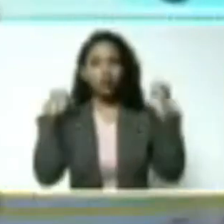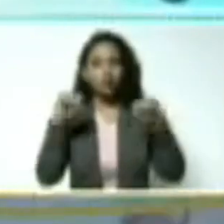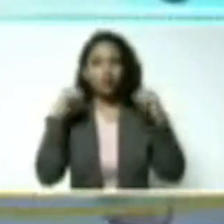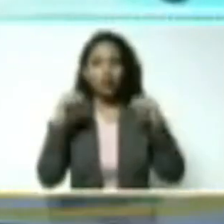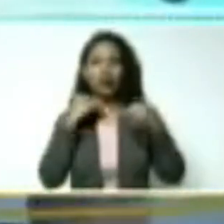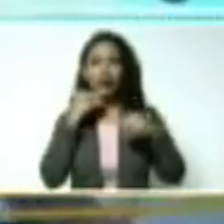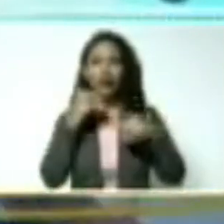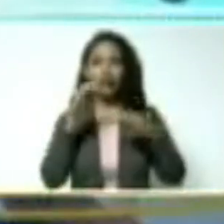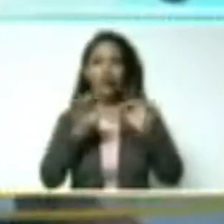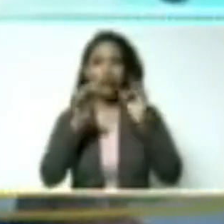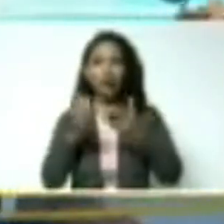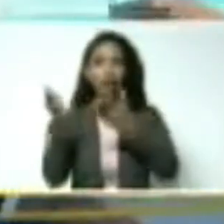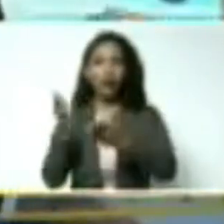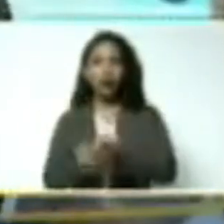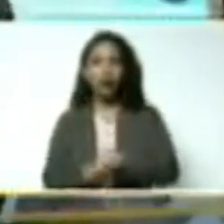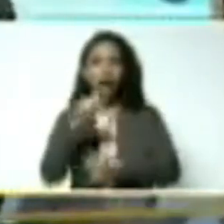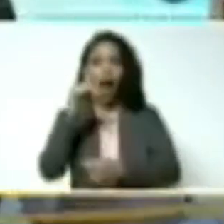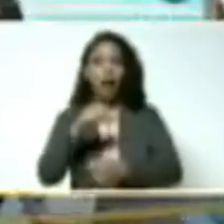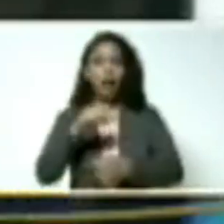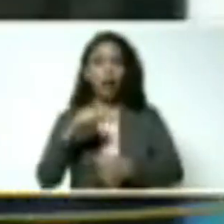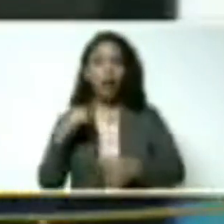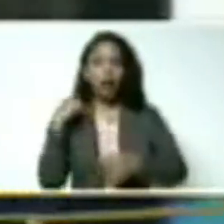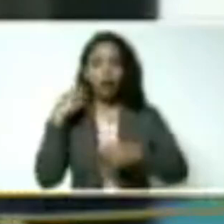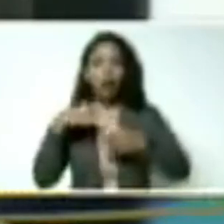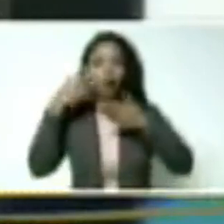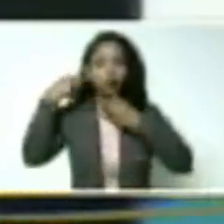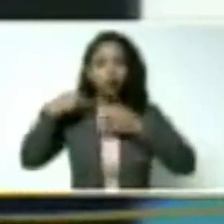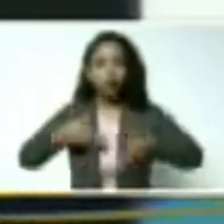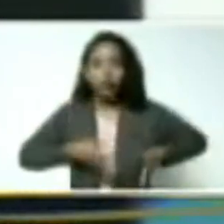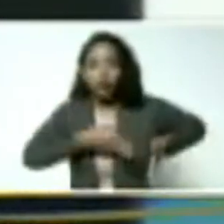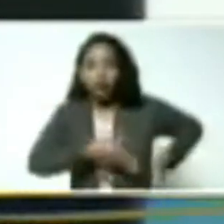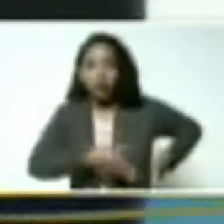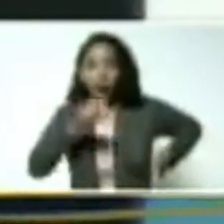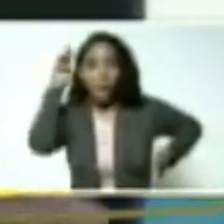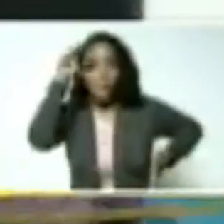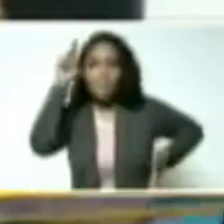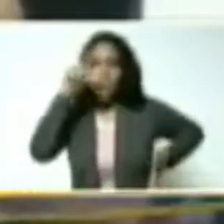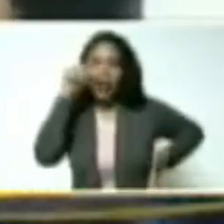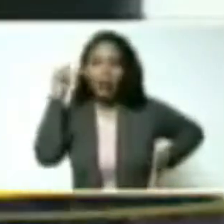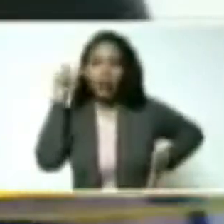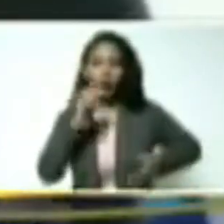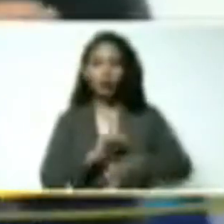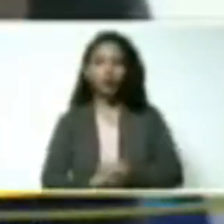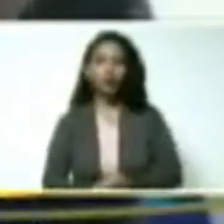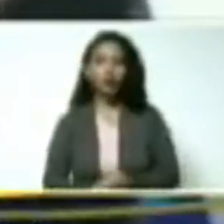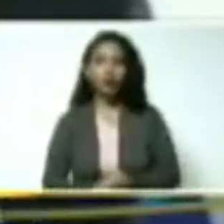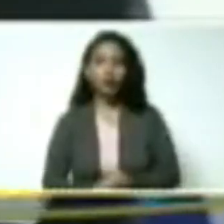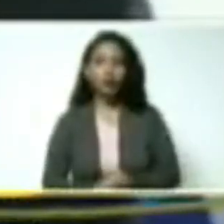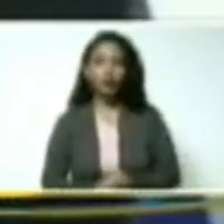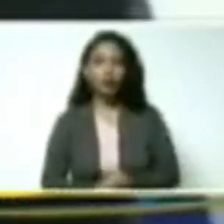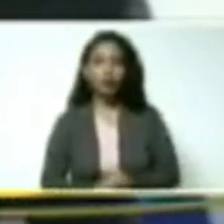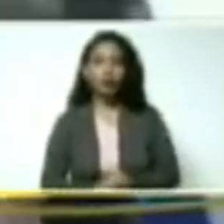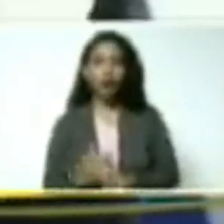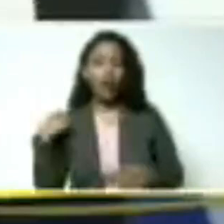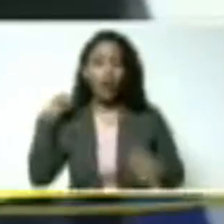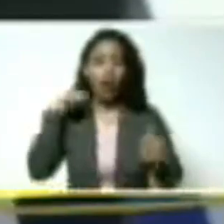prácticamente regalado. Aquí está el portafolios del maestro y la maestra. Pasamos del